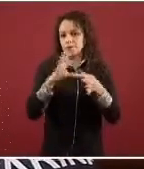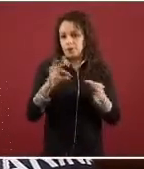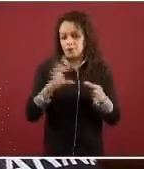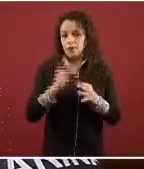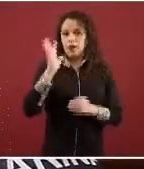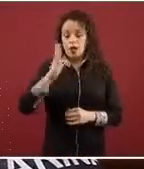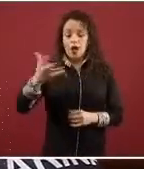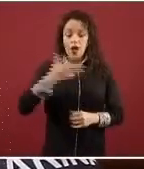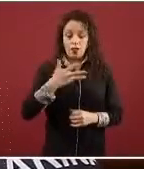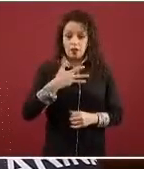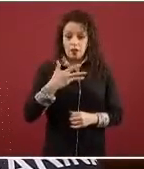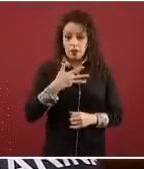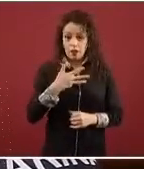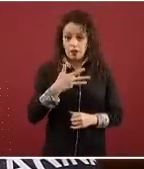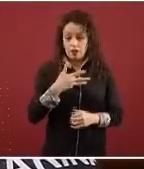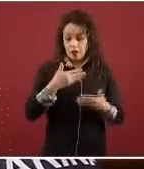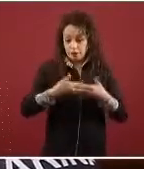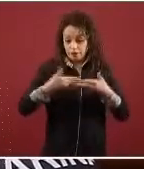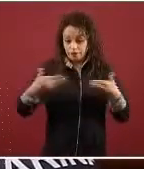contratados al día de hoy